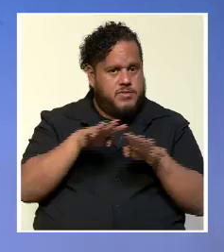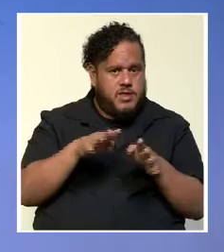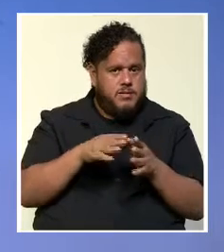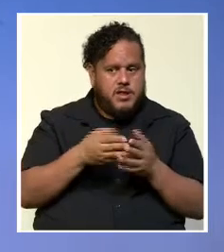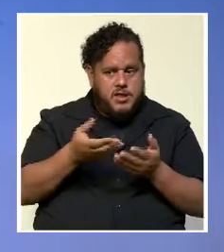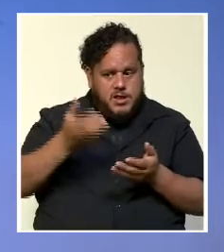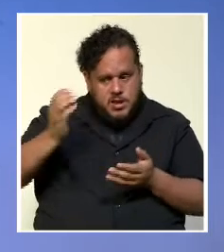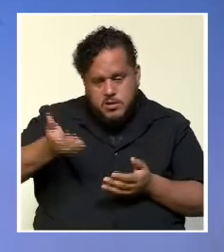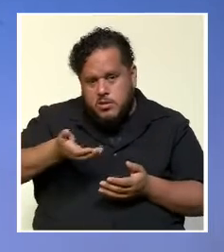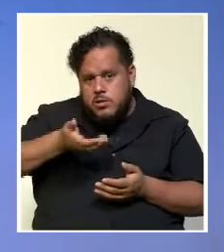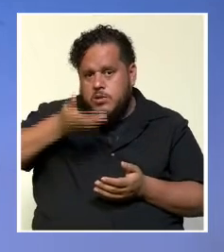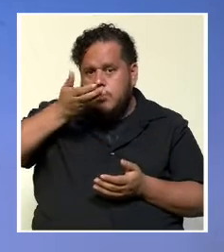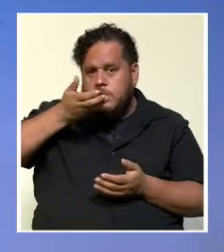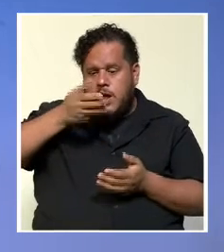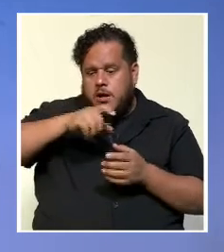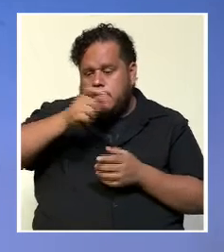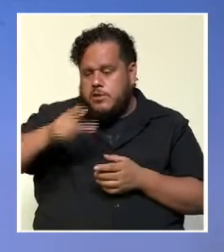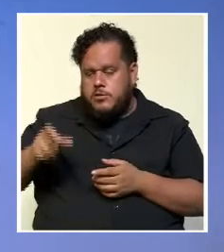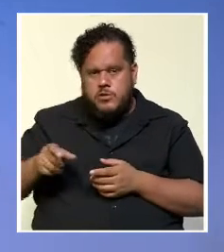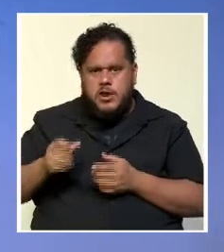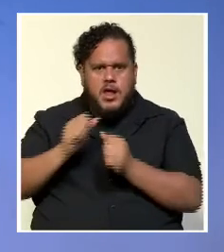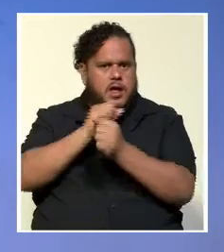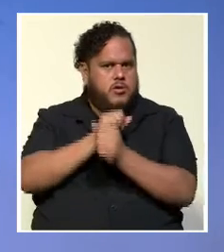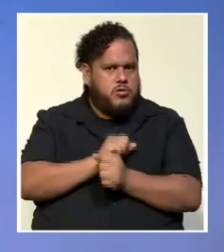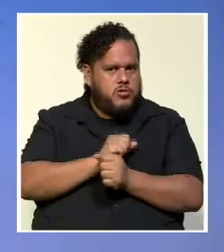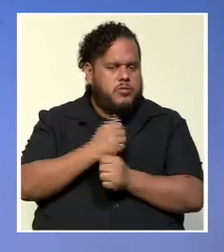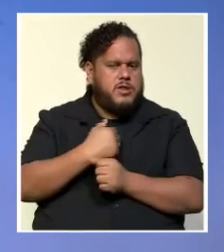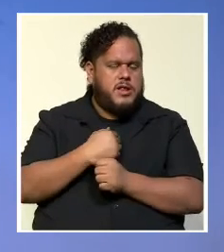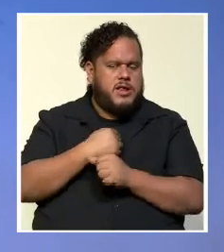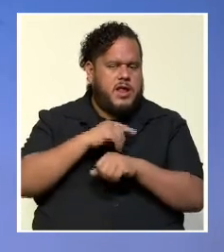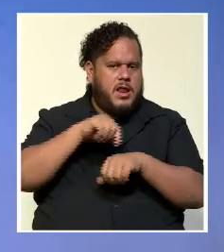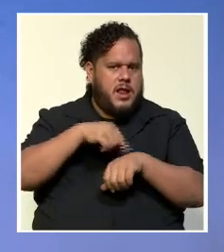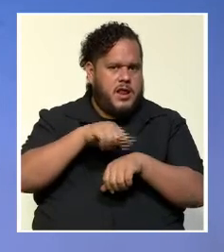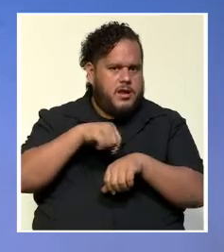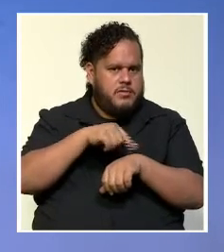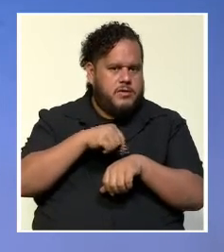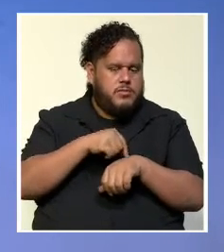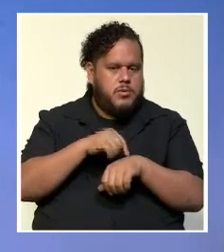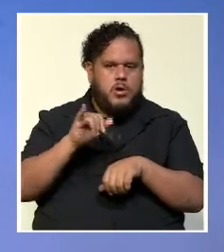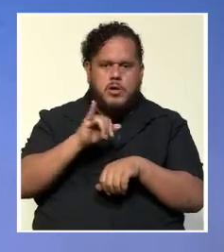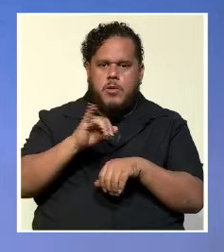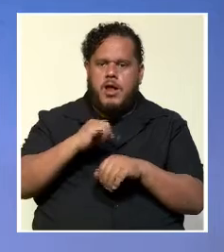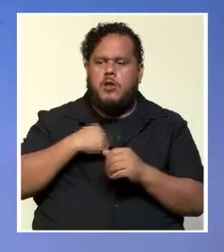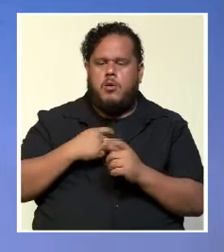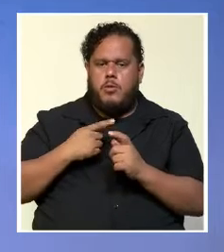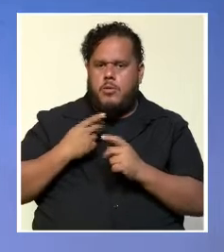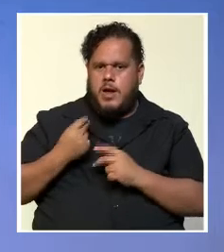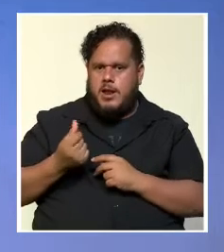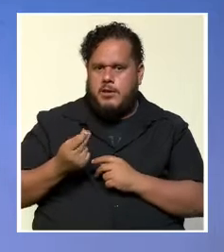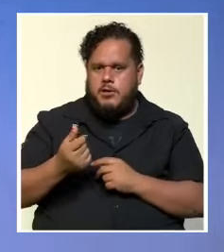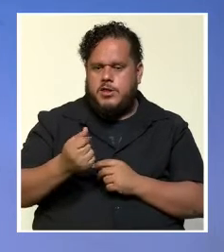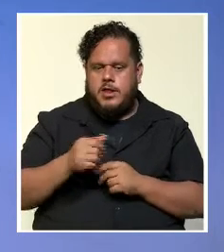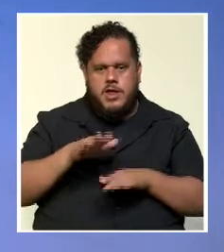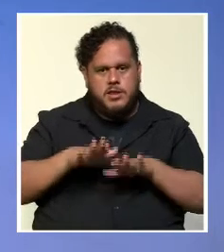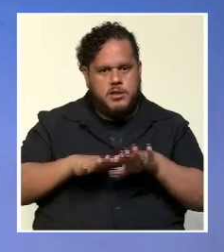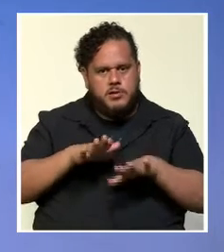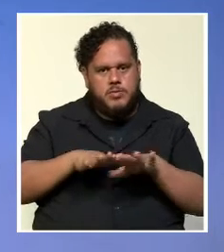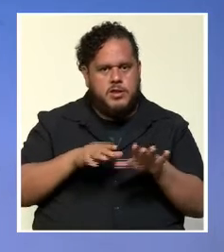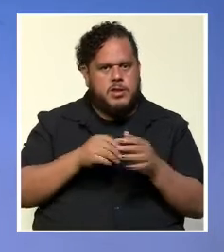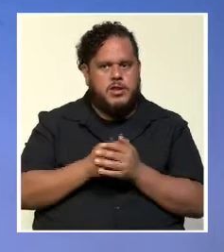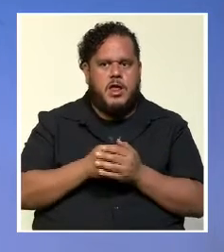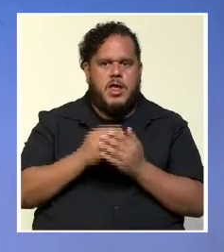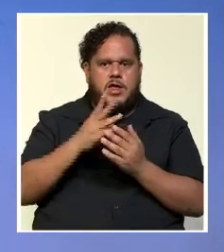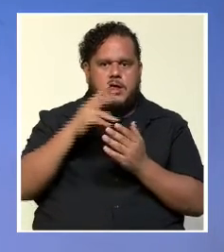de las fuentes, mientras se acostumbra a llevar el ritmo del reloj, a acomodar la velocidad de los pasos y a la furia inútil de